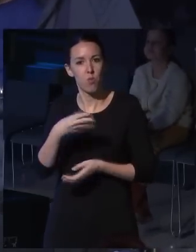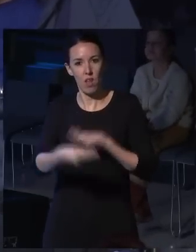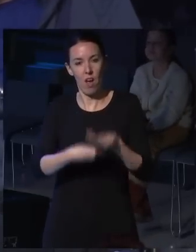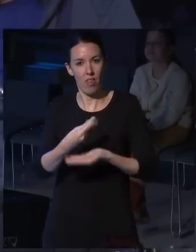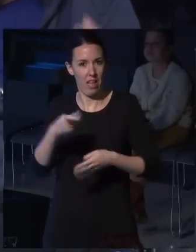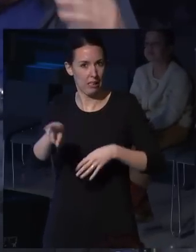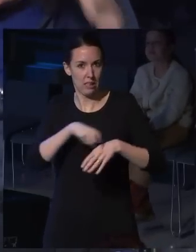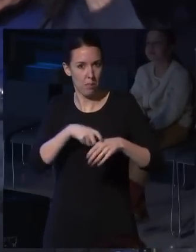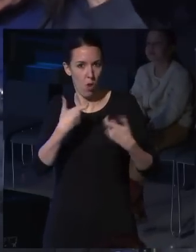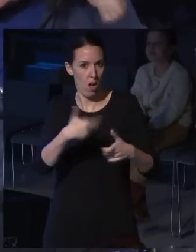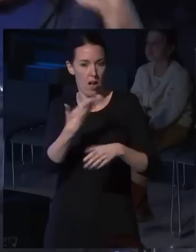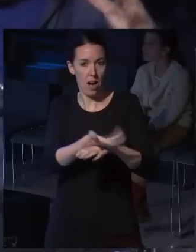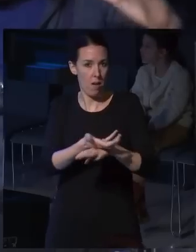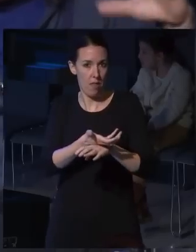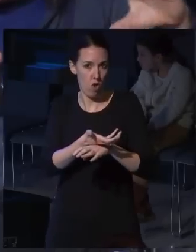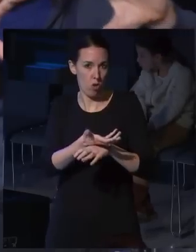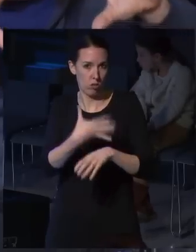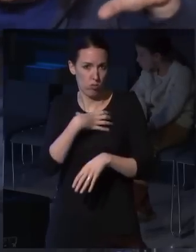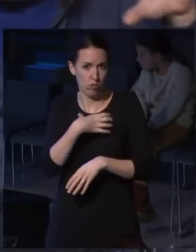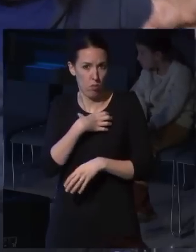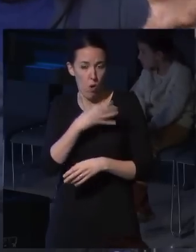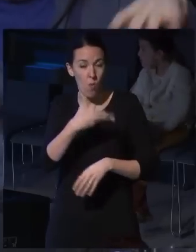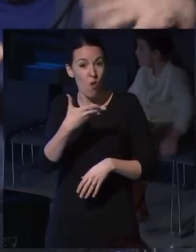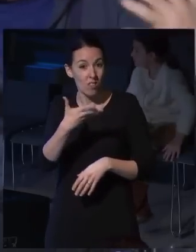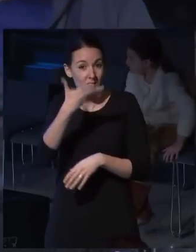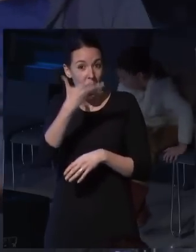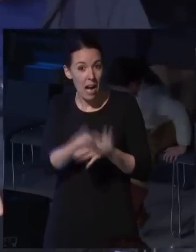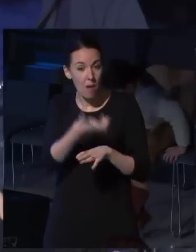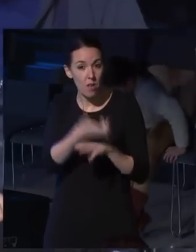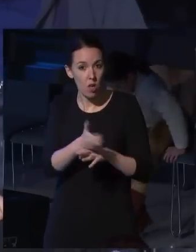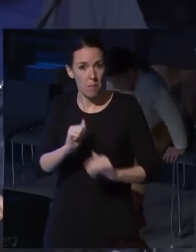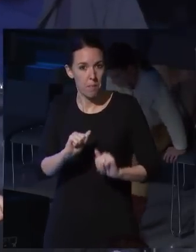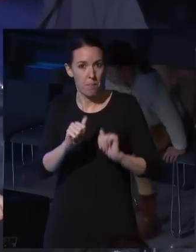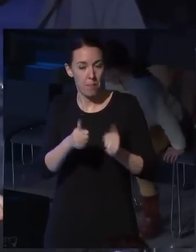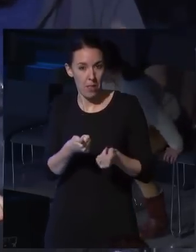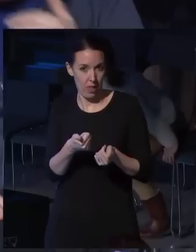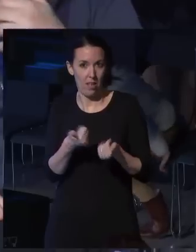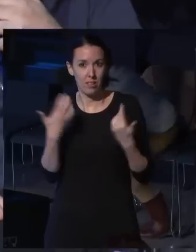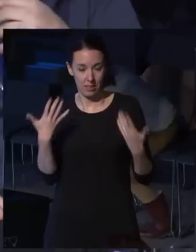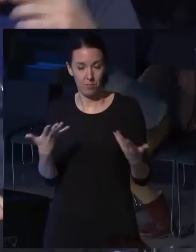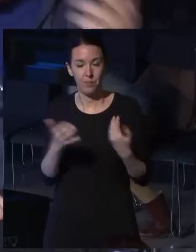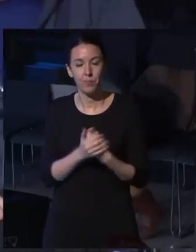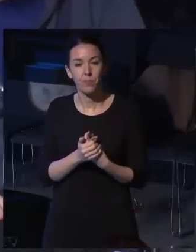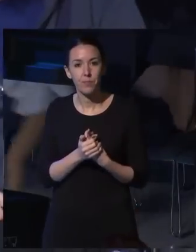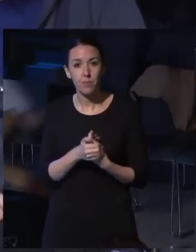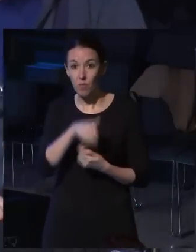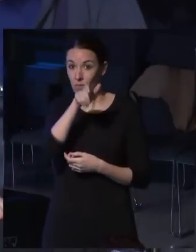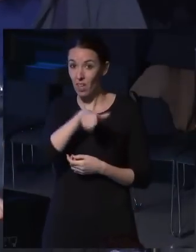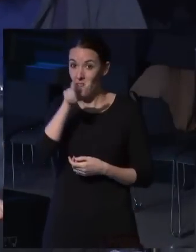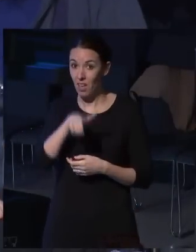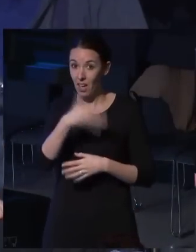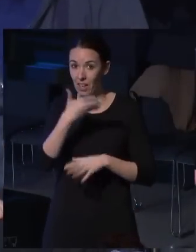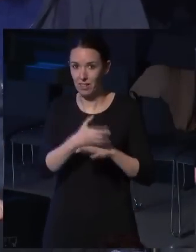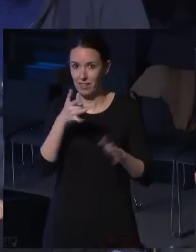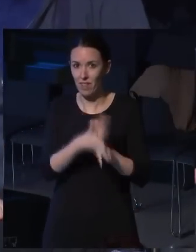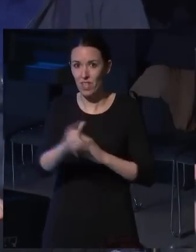ese tipo de grabaciones, porque son grabaciones que, en las cuales, para empezar, la gente que hacía las grabaciones eran